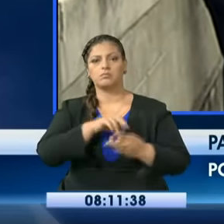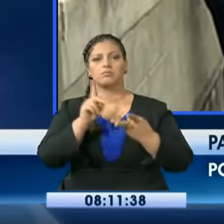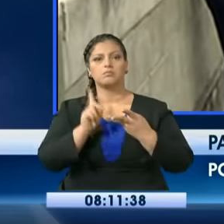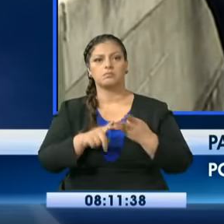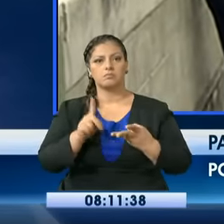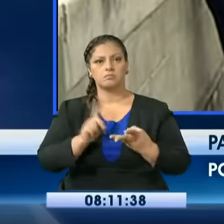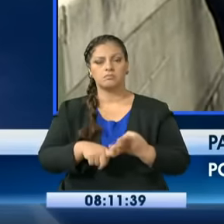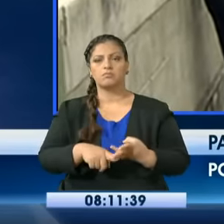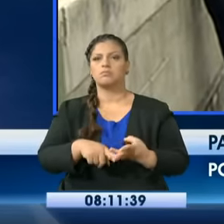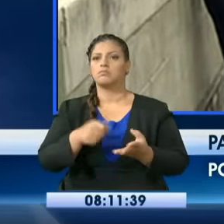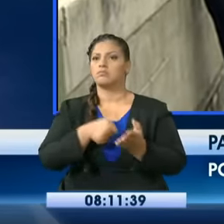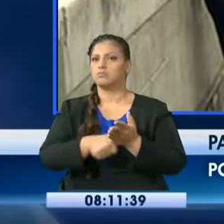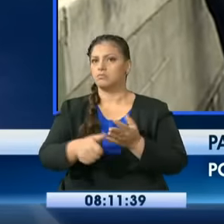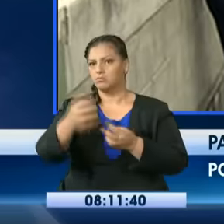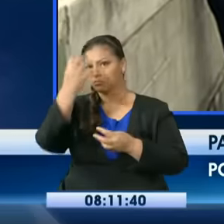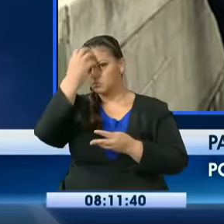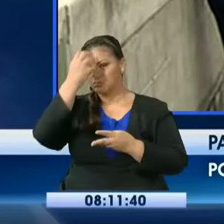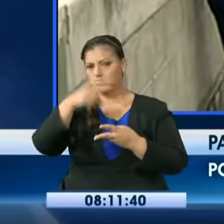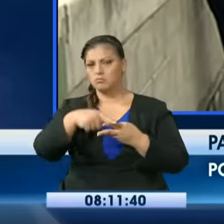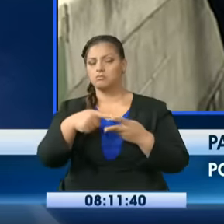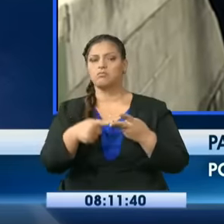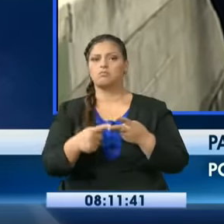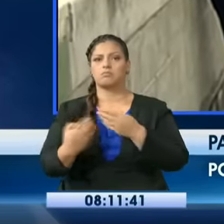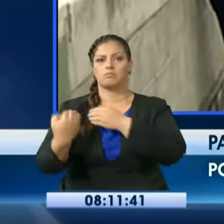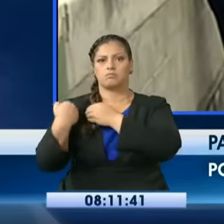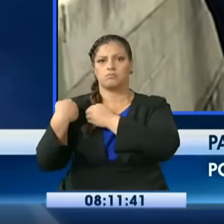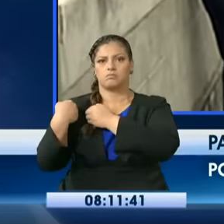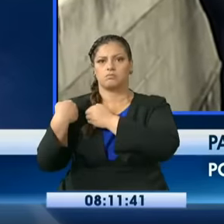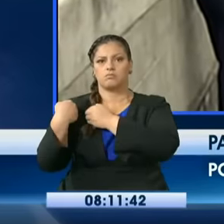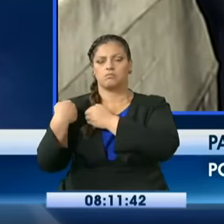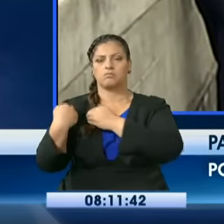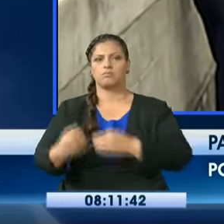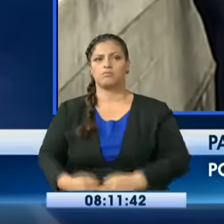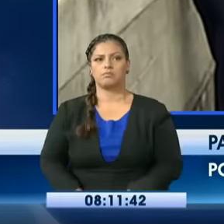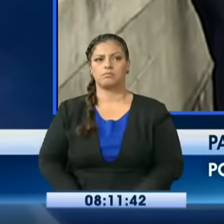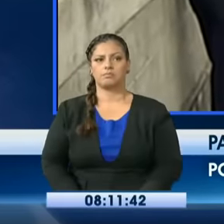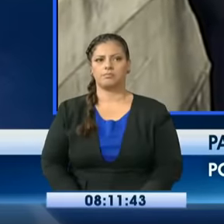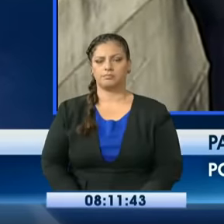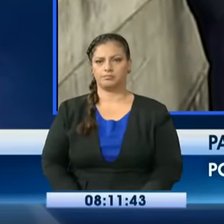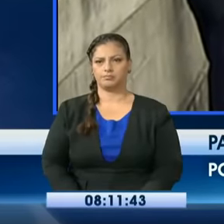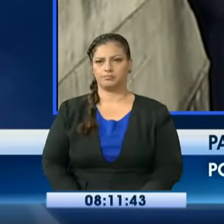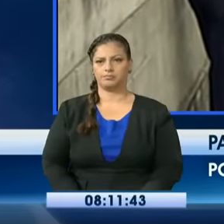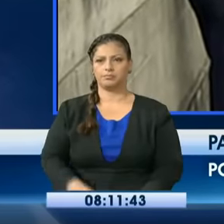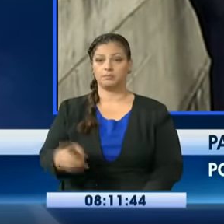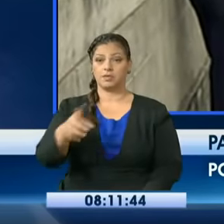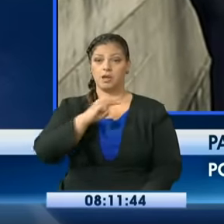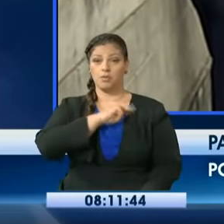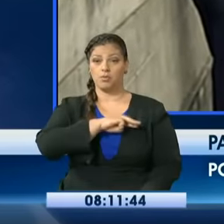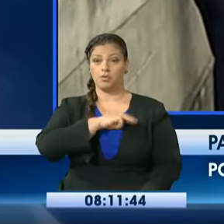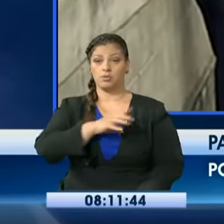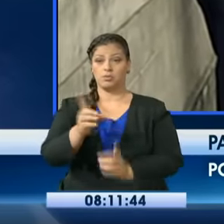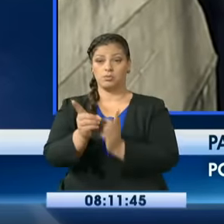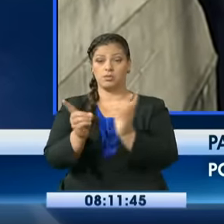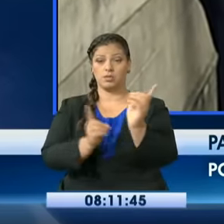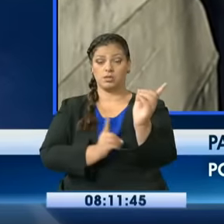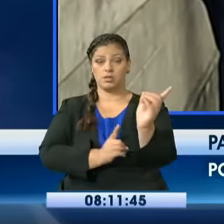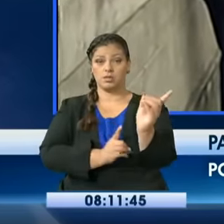Esperemos que el doctor Javier Narváez en persona esté ahí, porque el doctor Javier Narváez es un hombre, vea, de ejecutorias